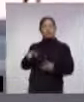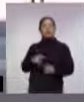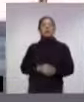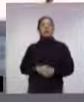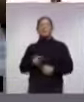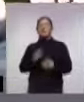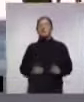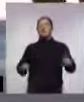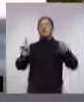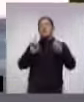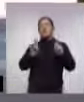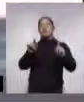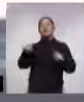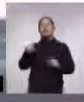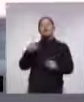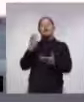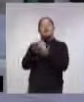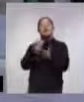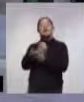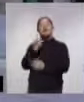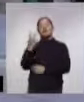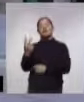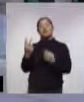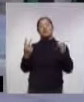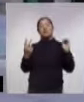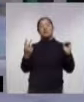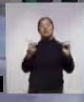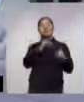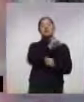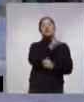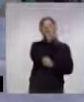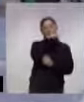a Indestructibles, que derrotó en la serie 2-0 a Halcones.